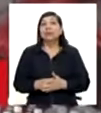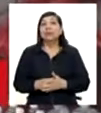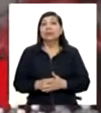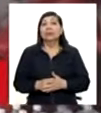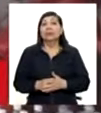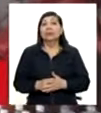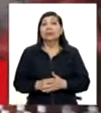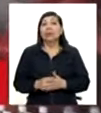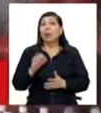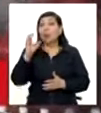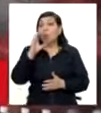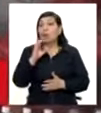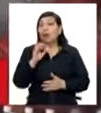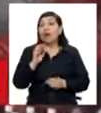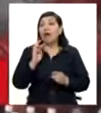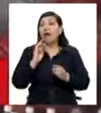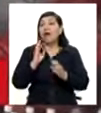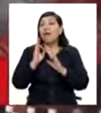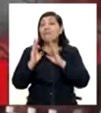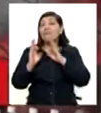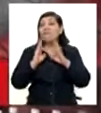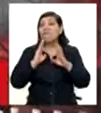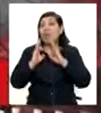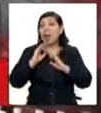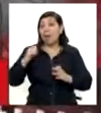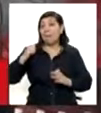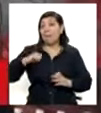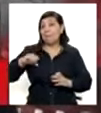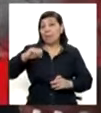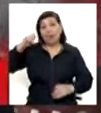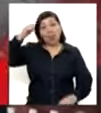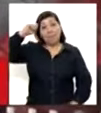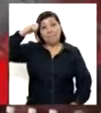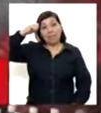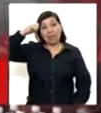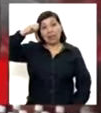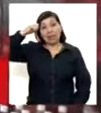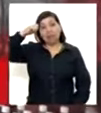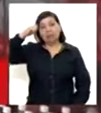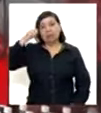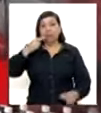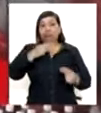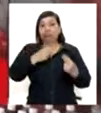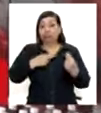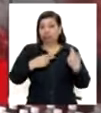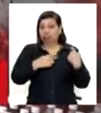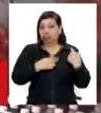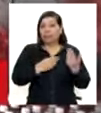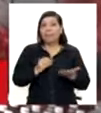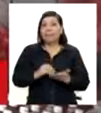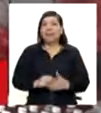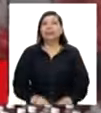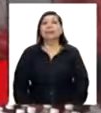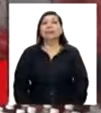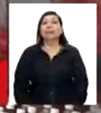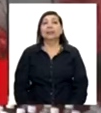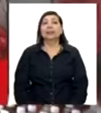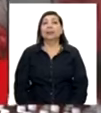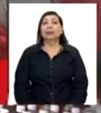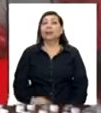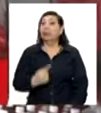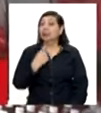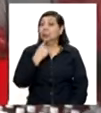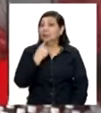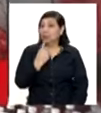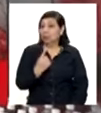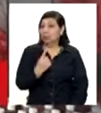mano? Busquemos en el Facebook de la Municipalidad de Magdalena del Mar, que es la red que tiene más alcance. Y